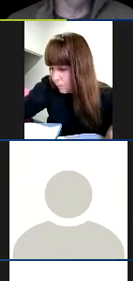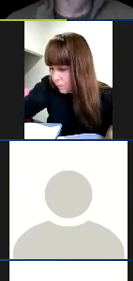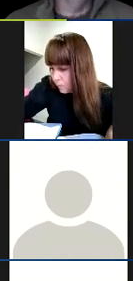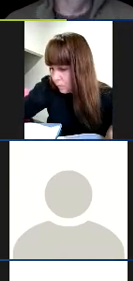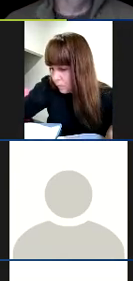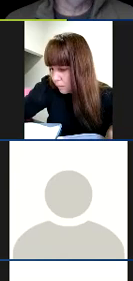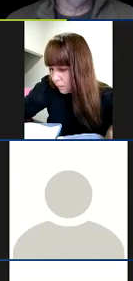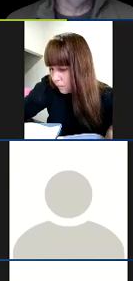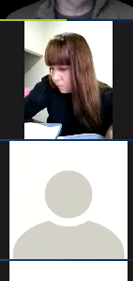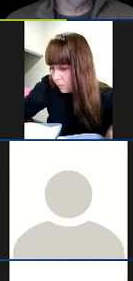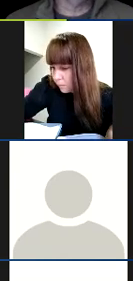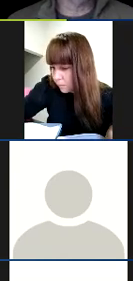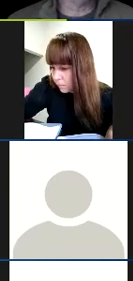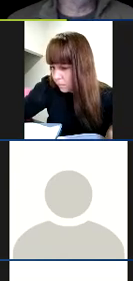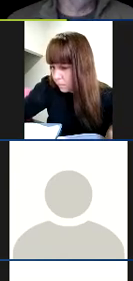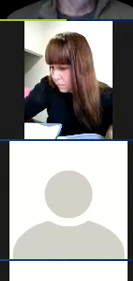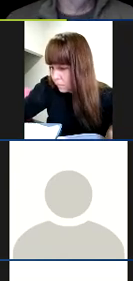13.